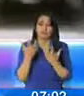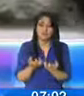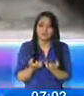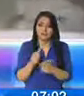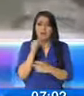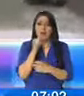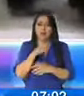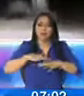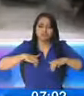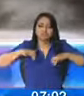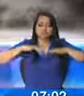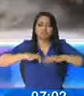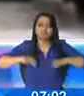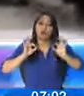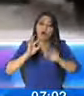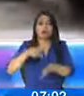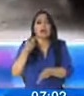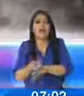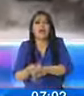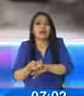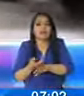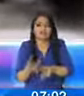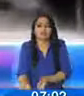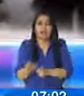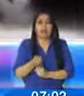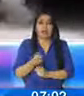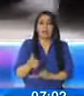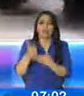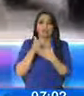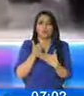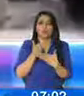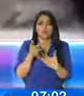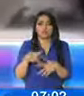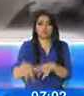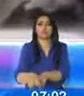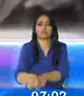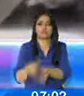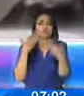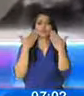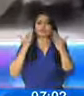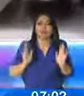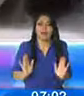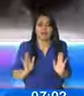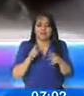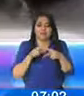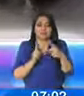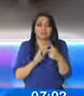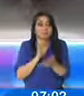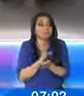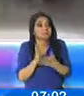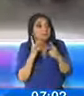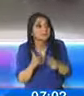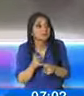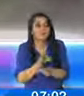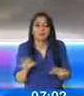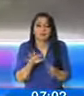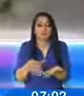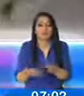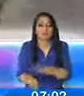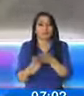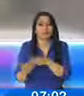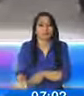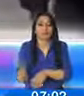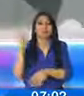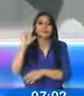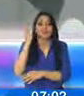o uno de ellos resbaló y cayó el otro para ayudar también fue arrastrado por la corriente y con hubo testigos fueron encontrados luego de